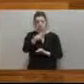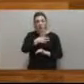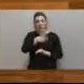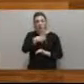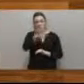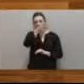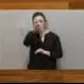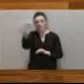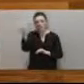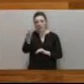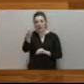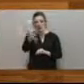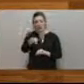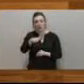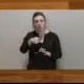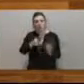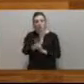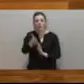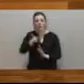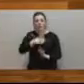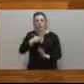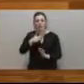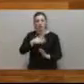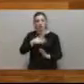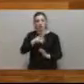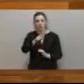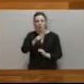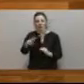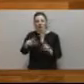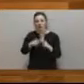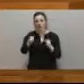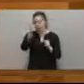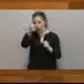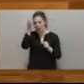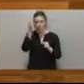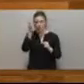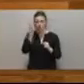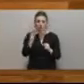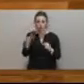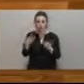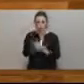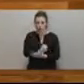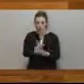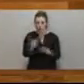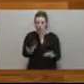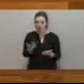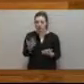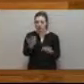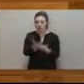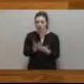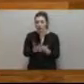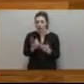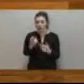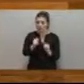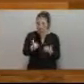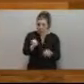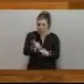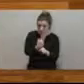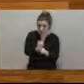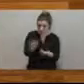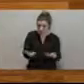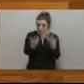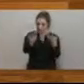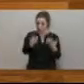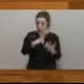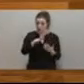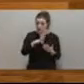es patrimonio de todos los asturianos. Al requerirles que se pusieran a trabajar, por favor, que